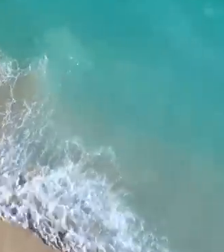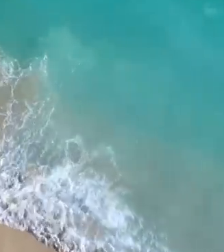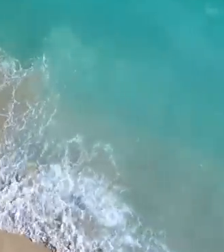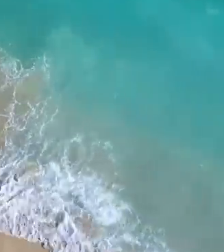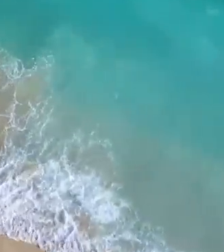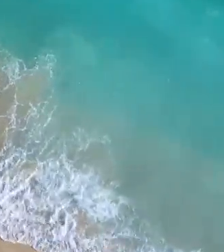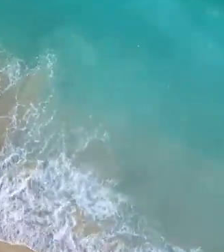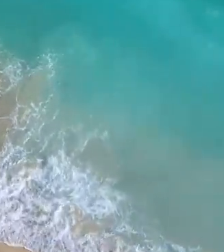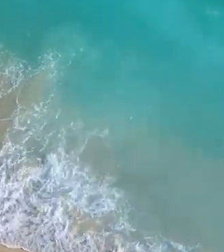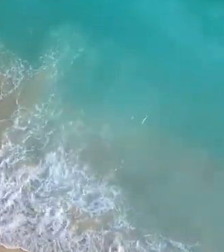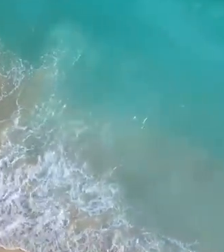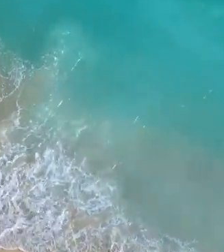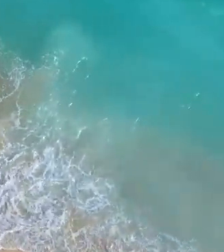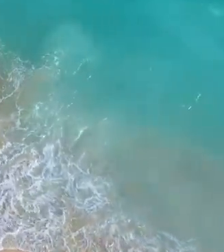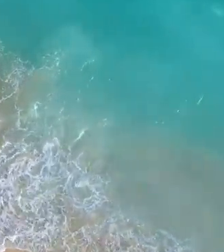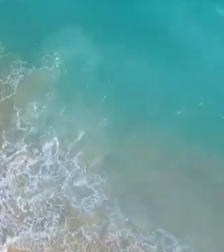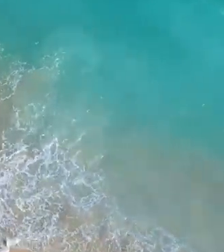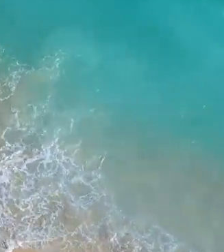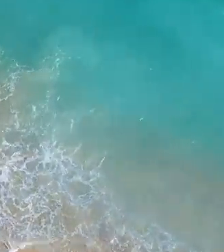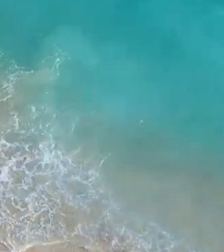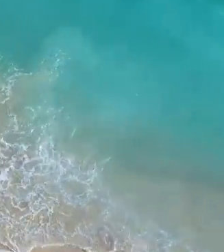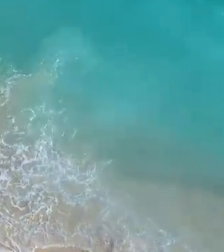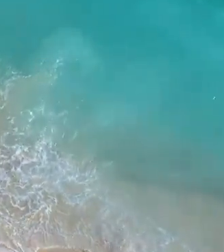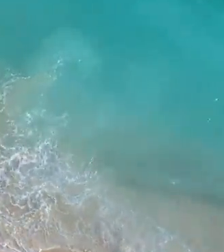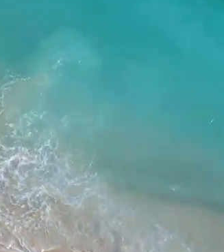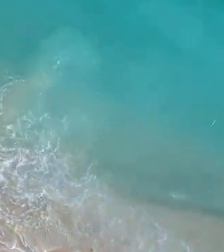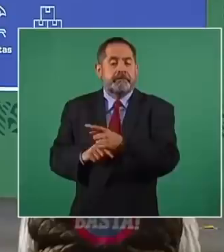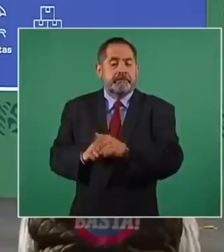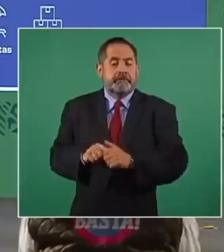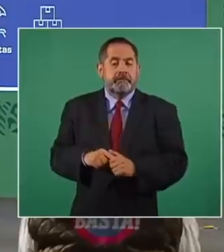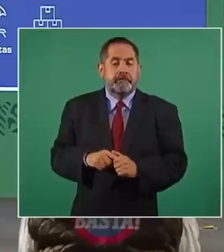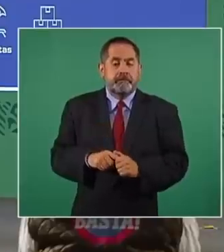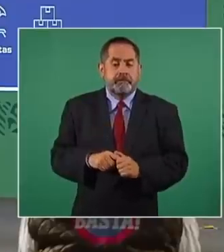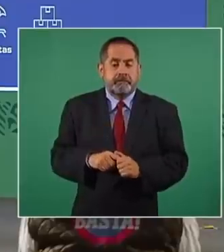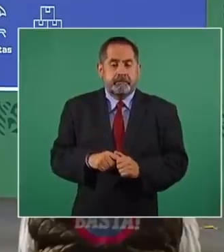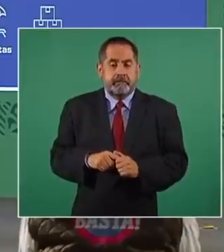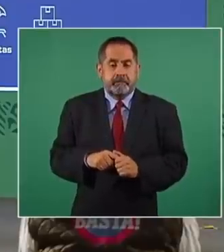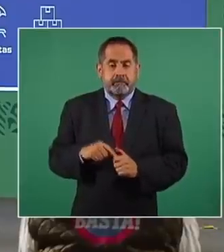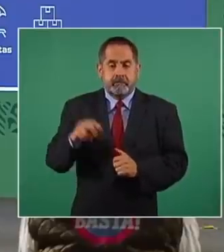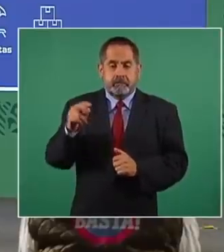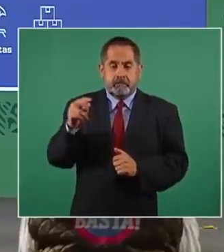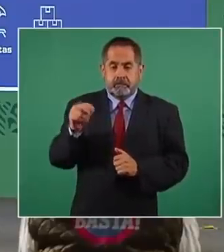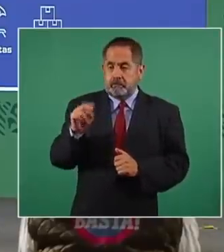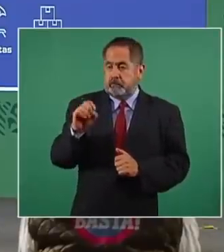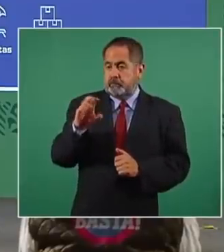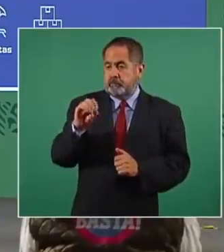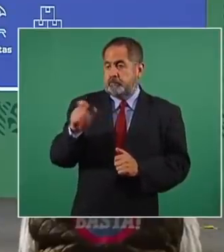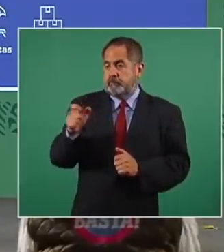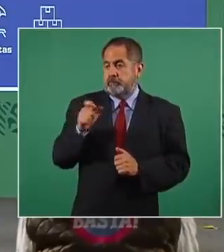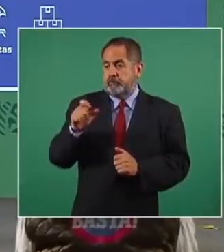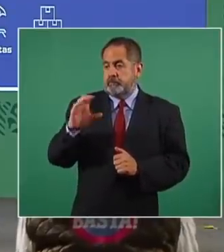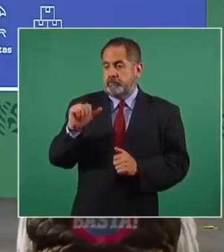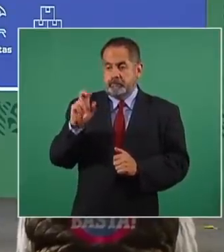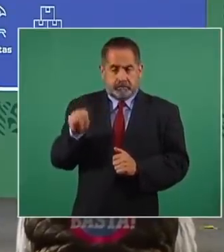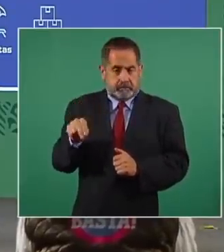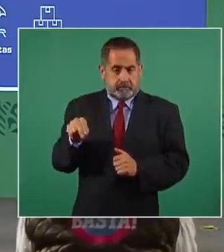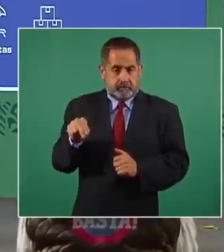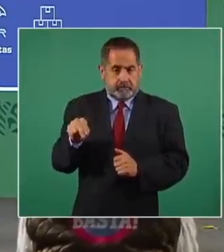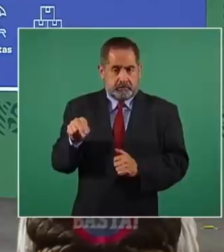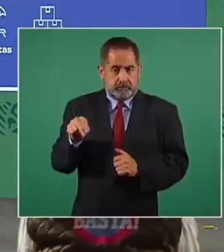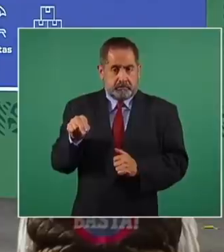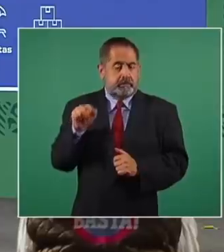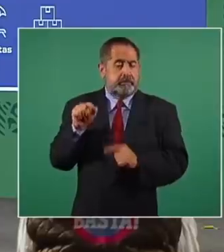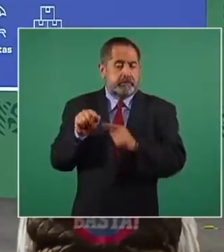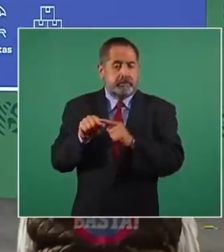En meses anteriores, el presidente Andrés Manuel López Obrador ha hecho mención sobre la construcción de un